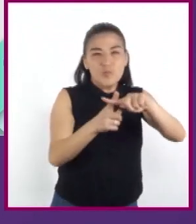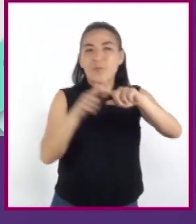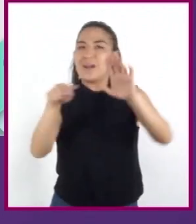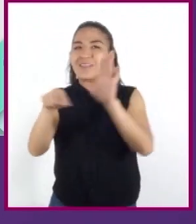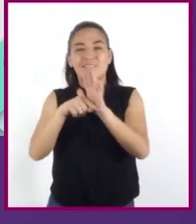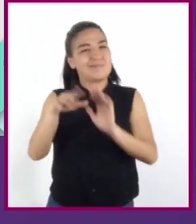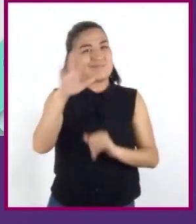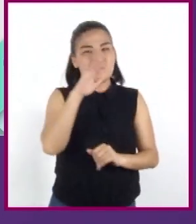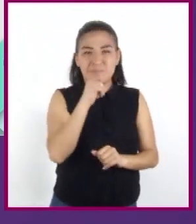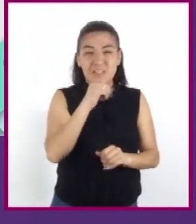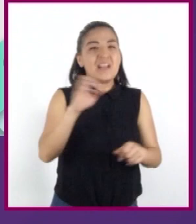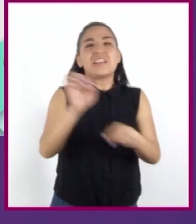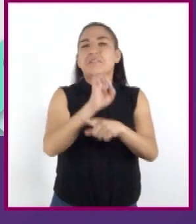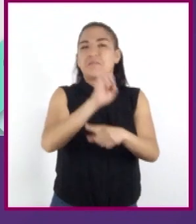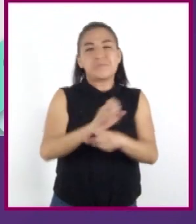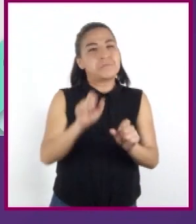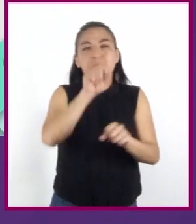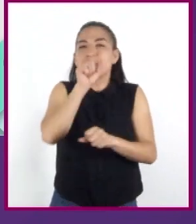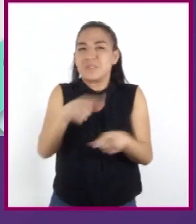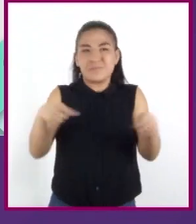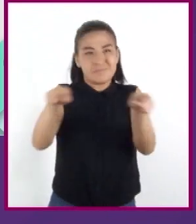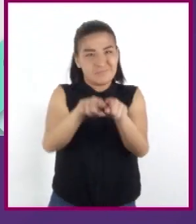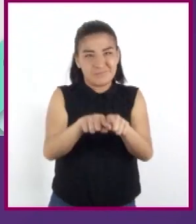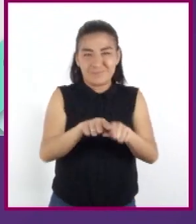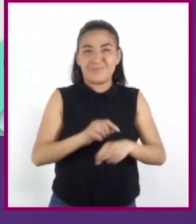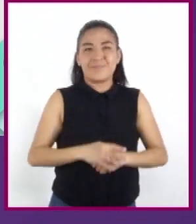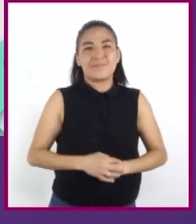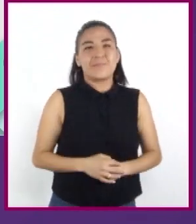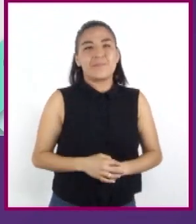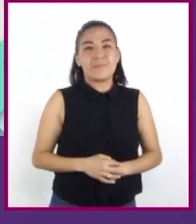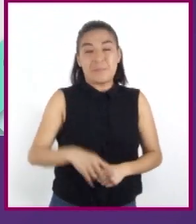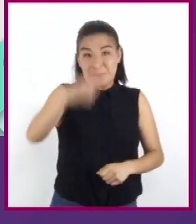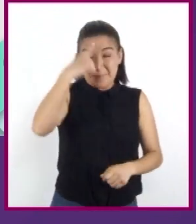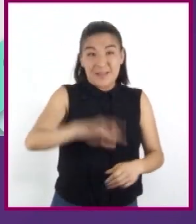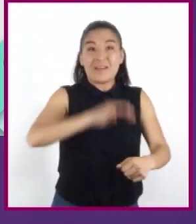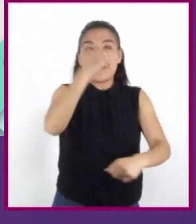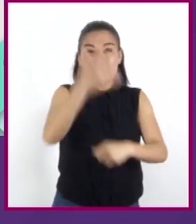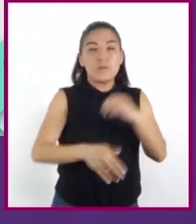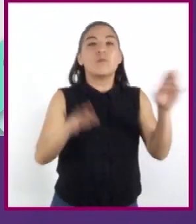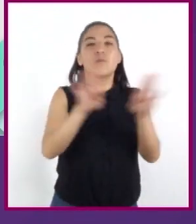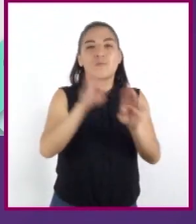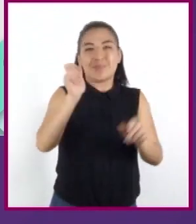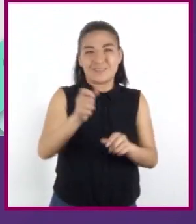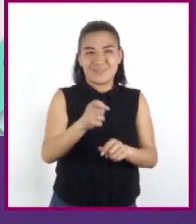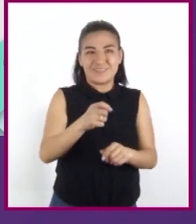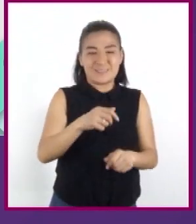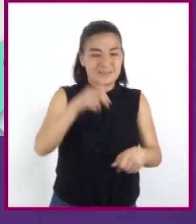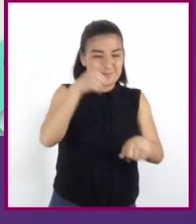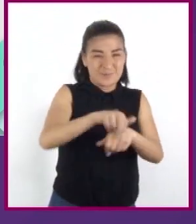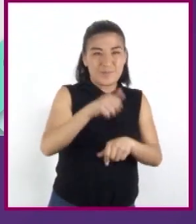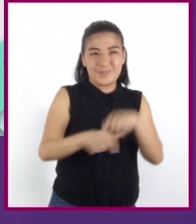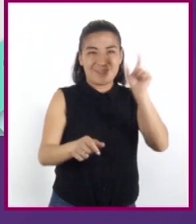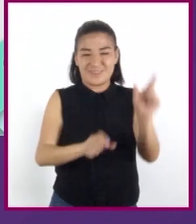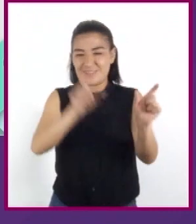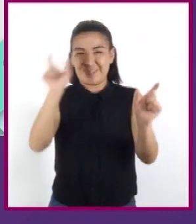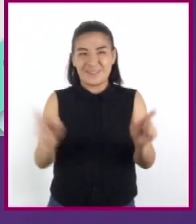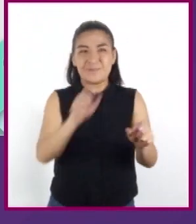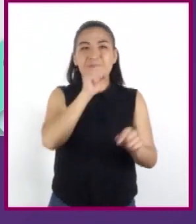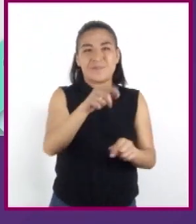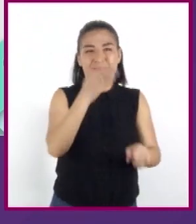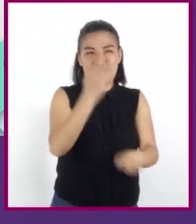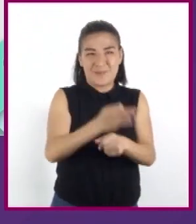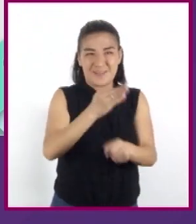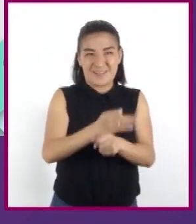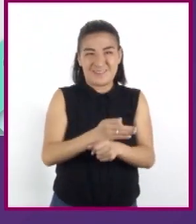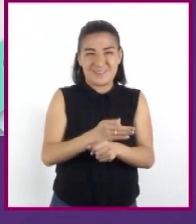restarlos, entonces permanecen intactos. Para poder realizar la adición de las dos cantidades constantes que tenemos en